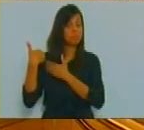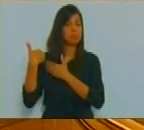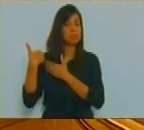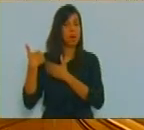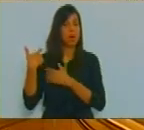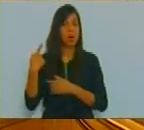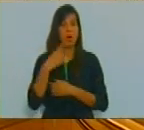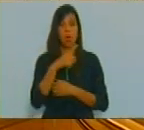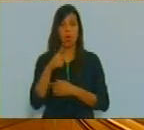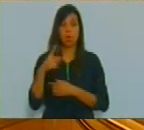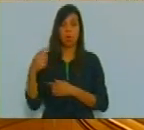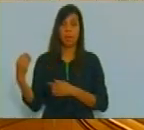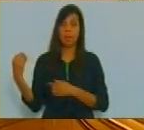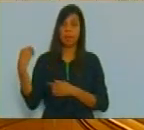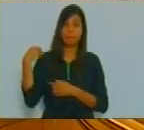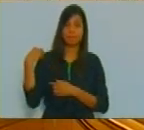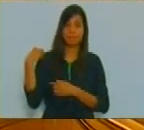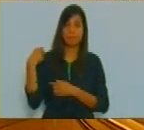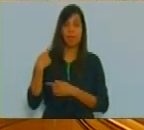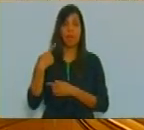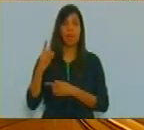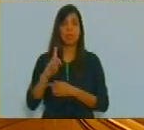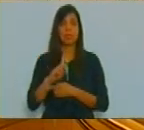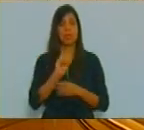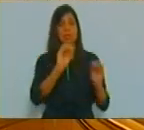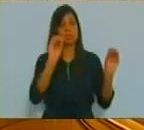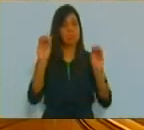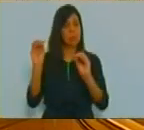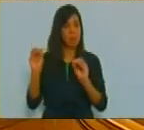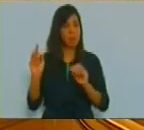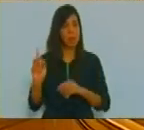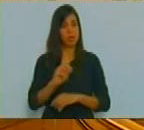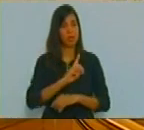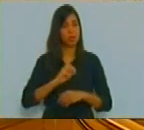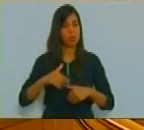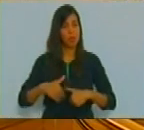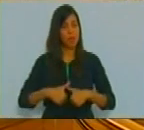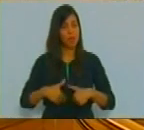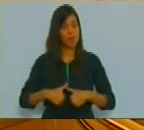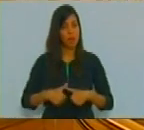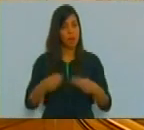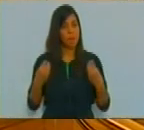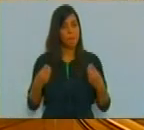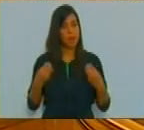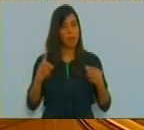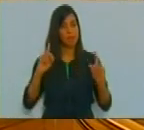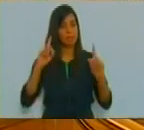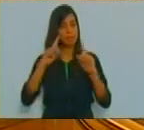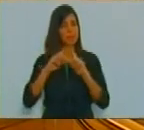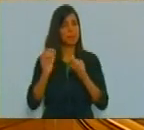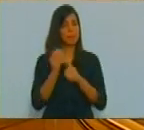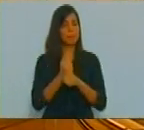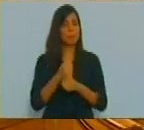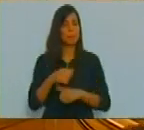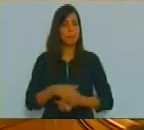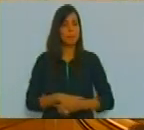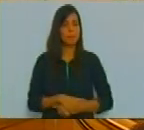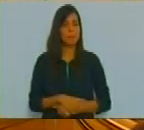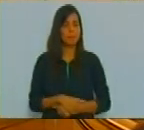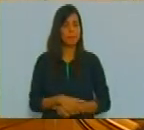usted ha venido hoy a convocar nuestros mejores esfuerzos para cumplir este cometido conjuntamente